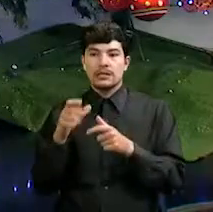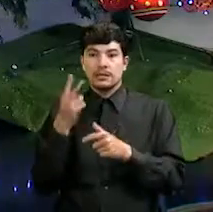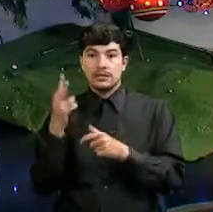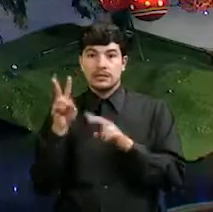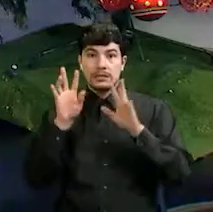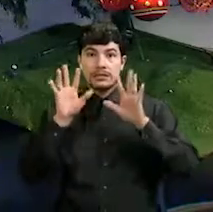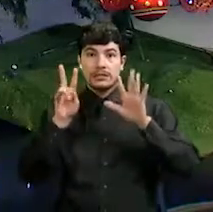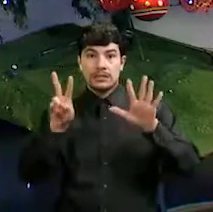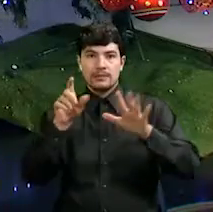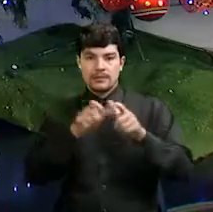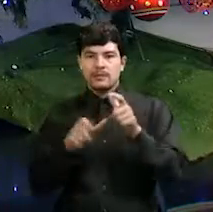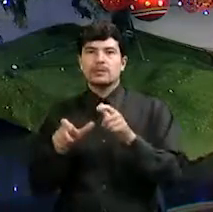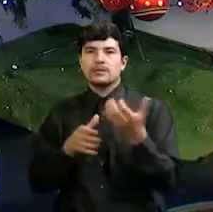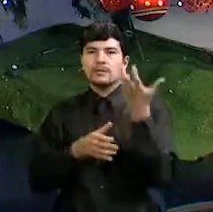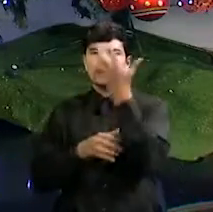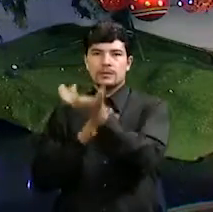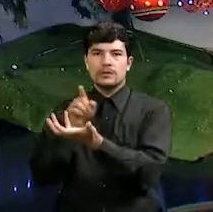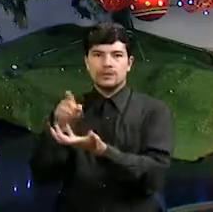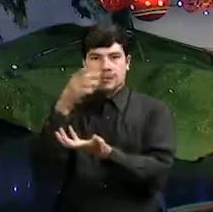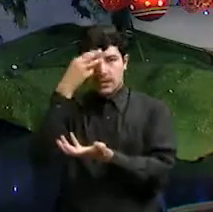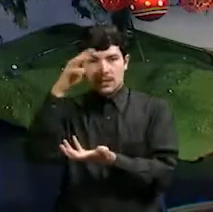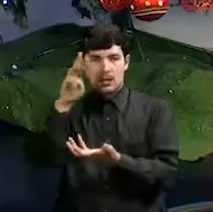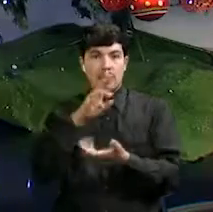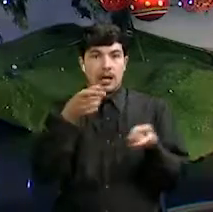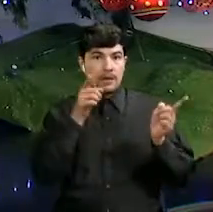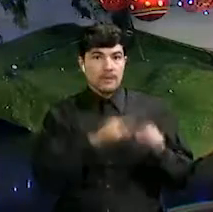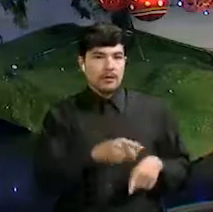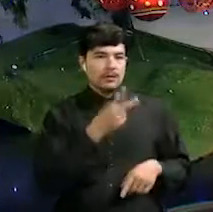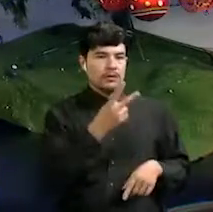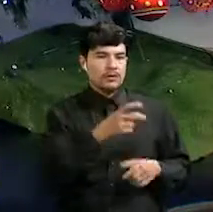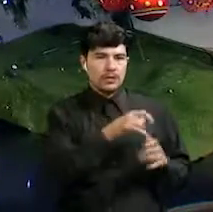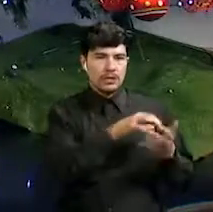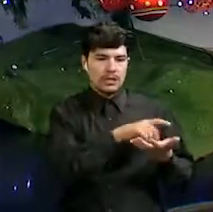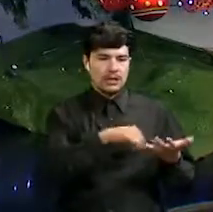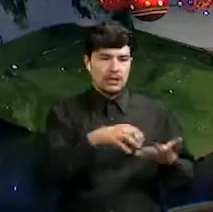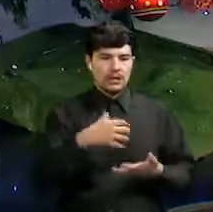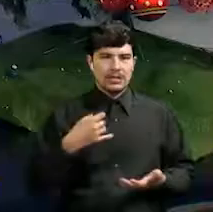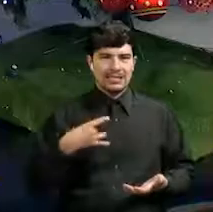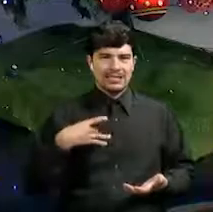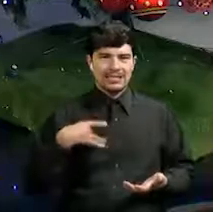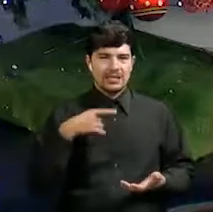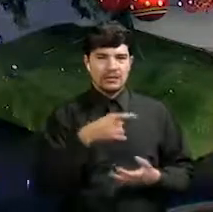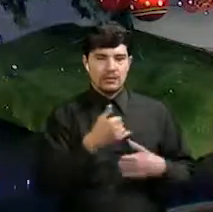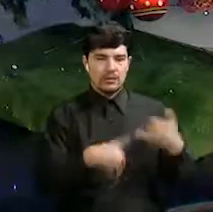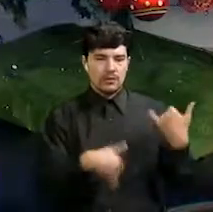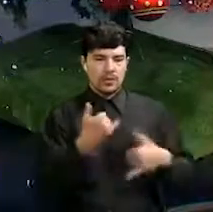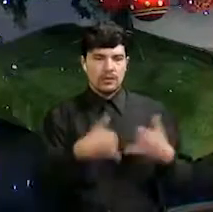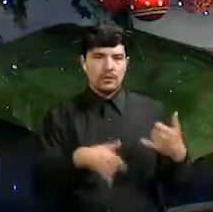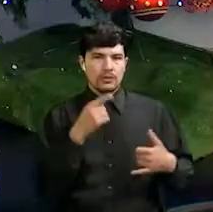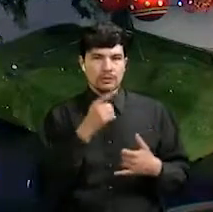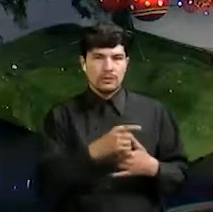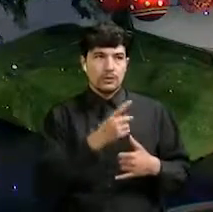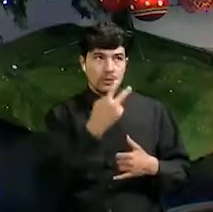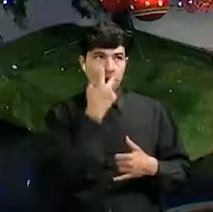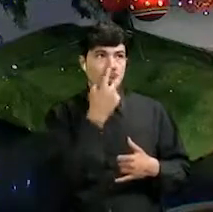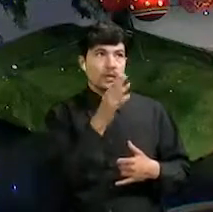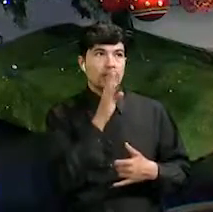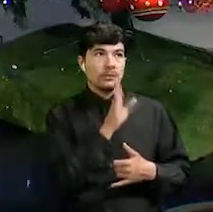y otros santandereanos que están en el territorio chileno jugando copa américa de fútbol invidentes son